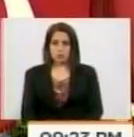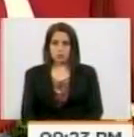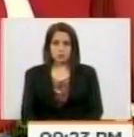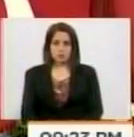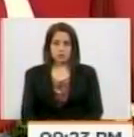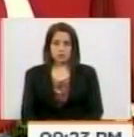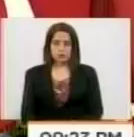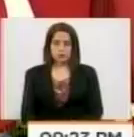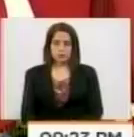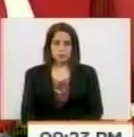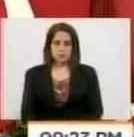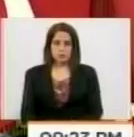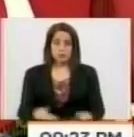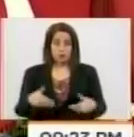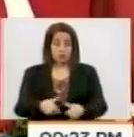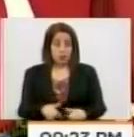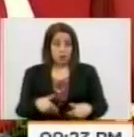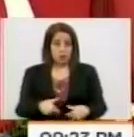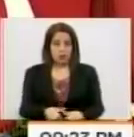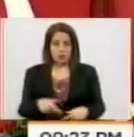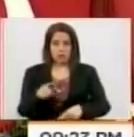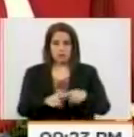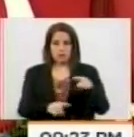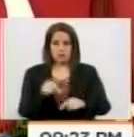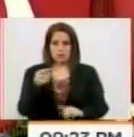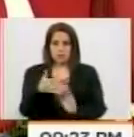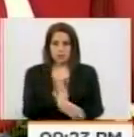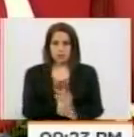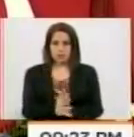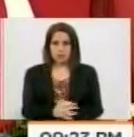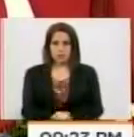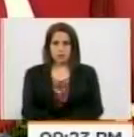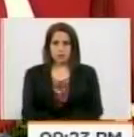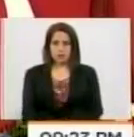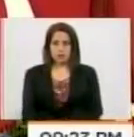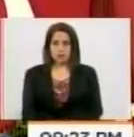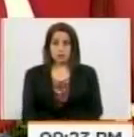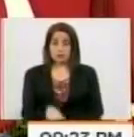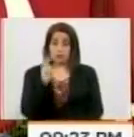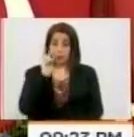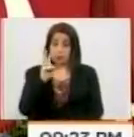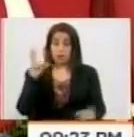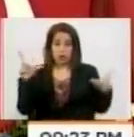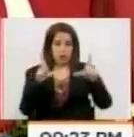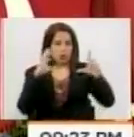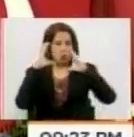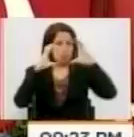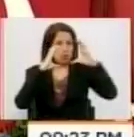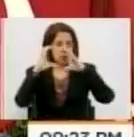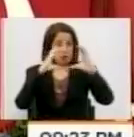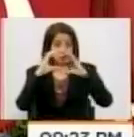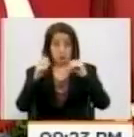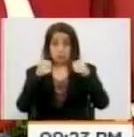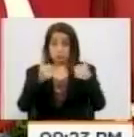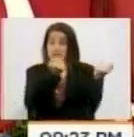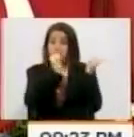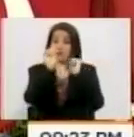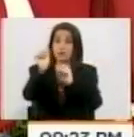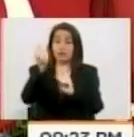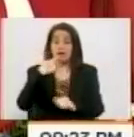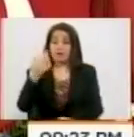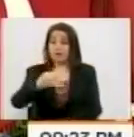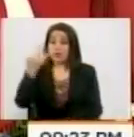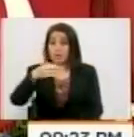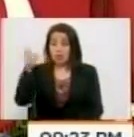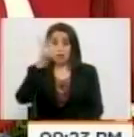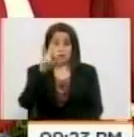el esfuerzo inmenso que se ha hecho desde el punto de vista comunicacional para defender la verdad de Venezuela ante el mundo